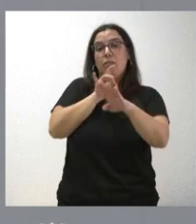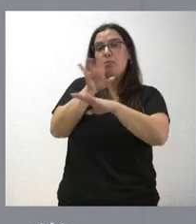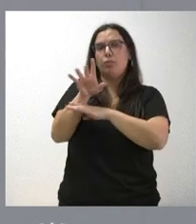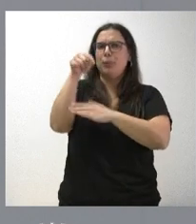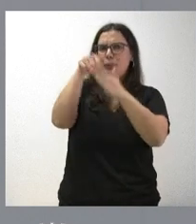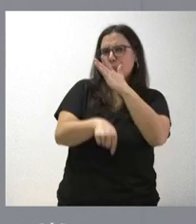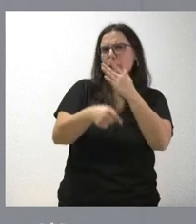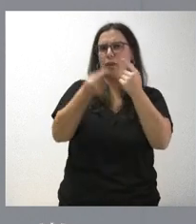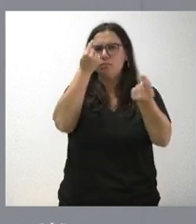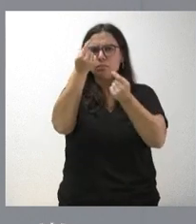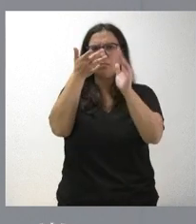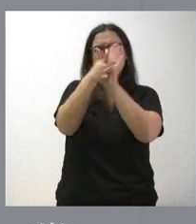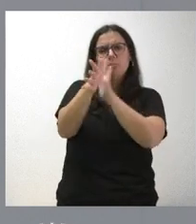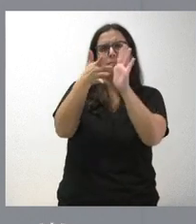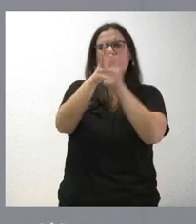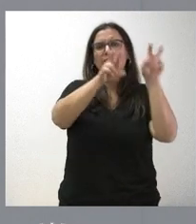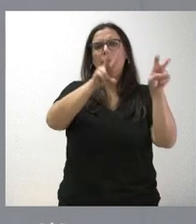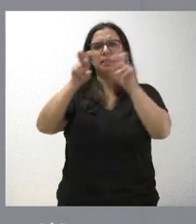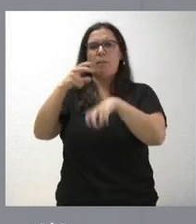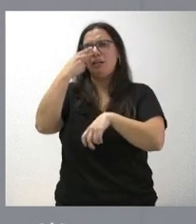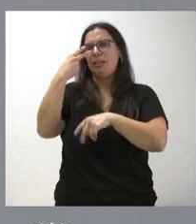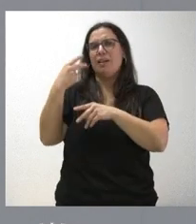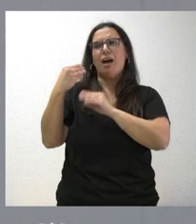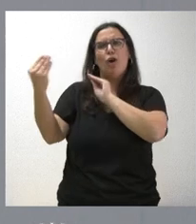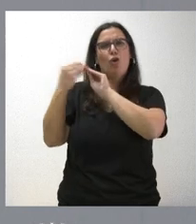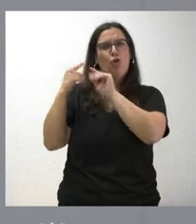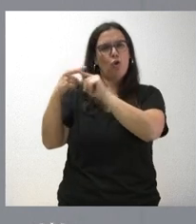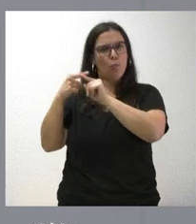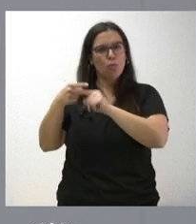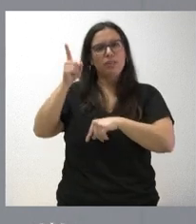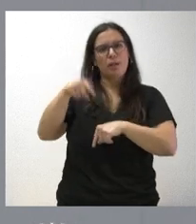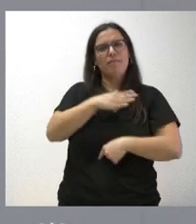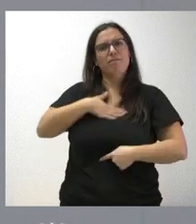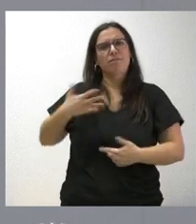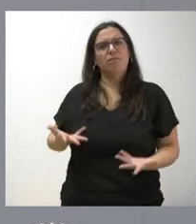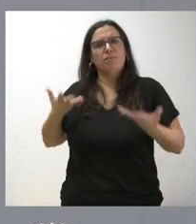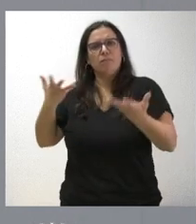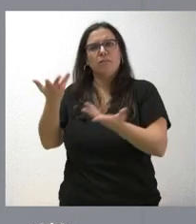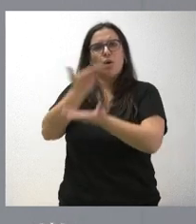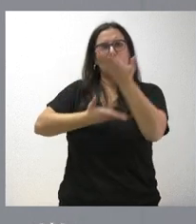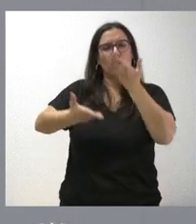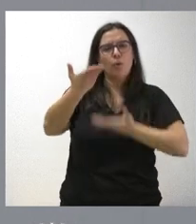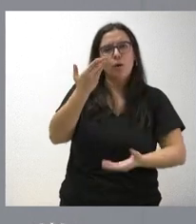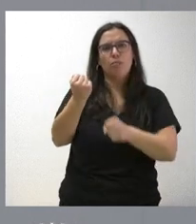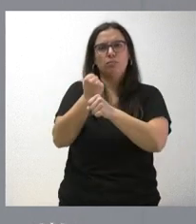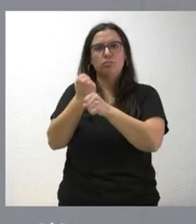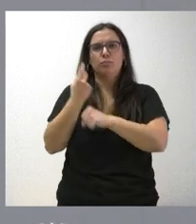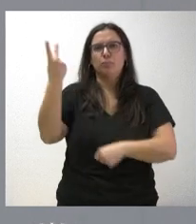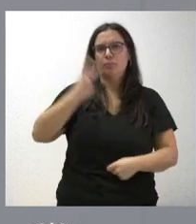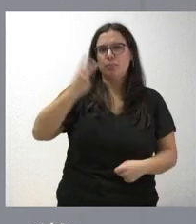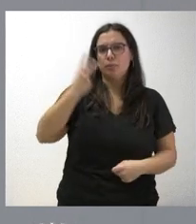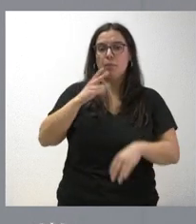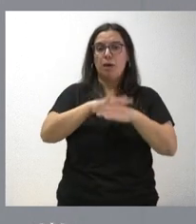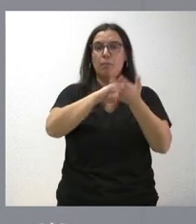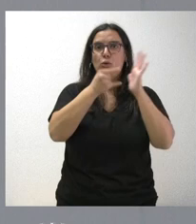exhaustiva los asuntos de interés común y la voluntad de colaborar y cooperar entre ambas administraciones para que estos